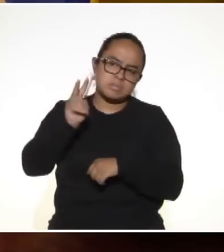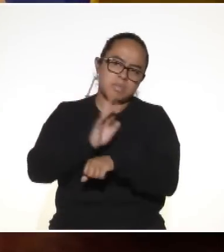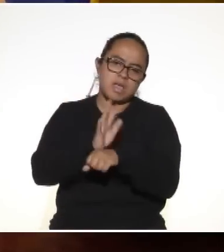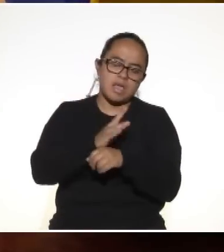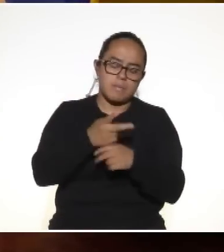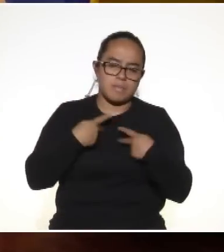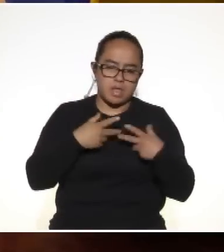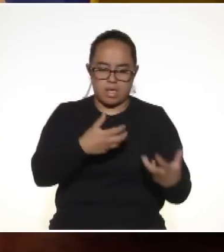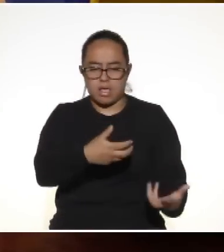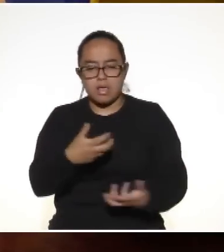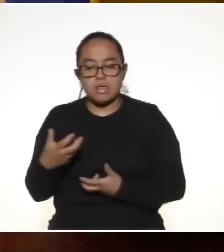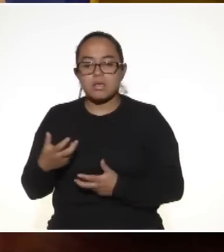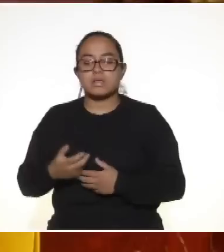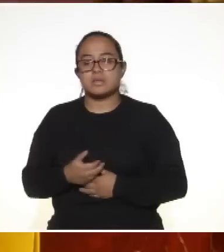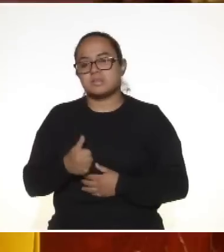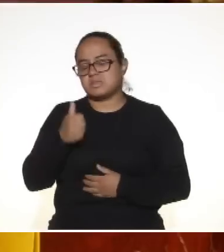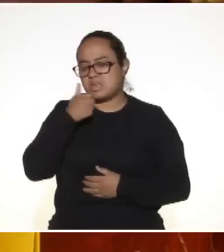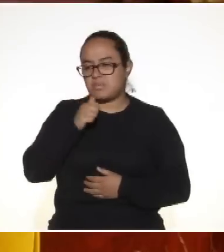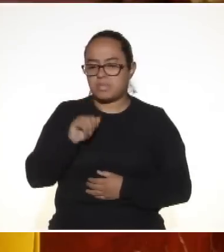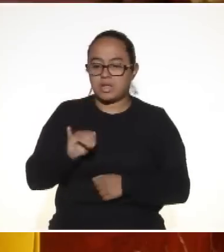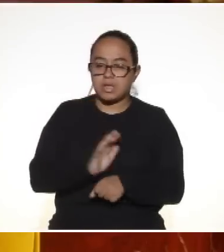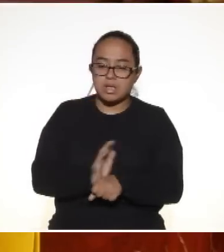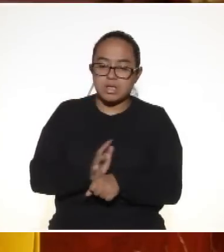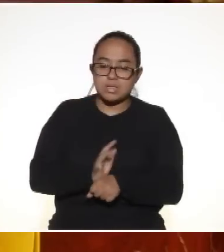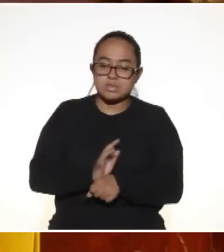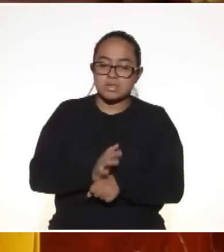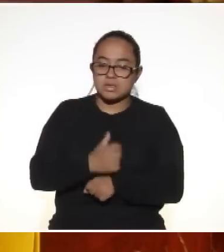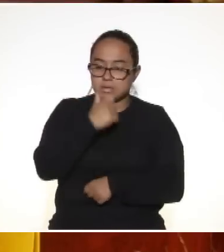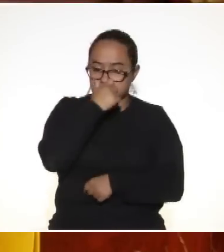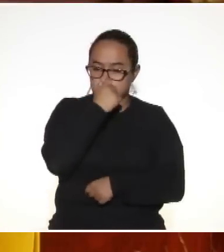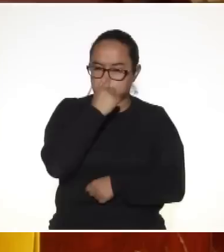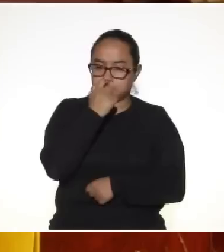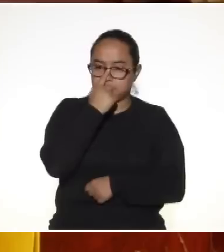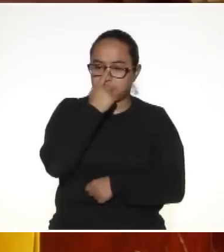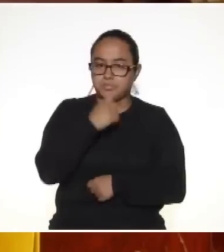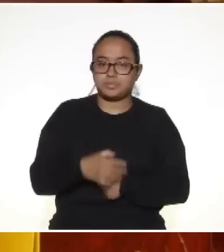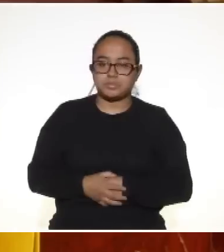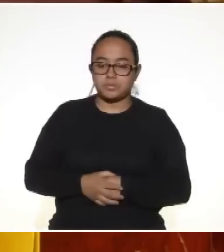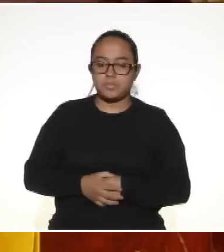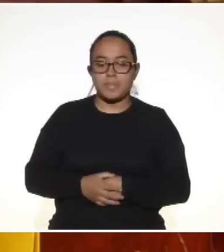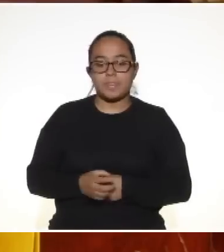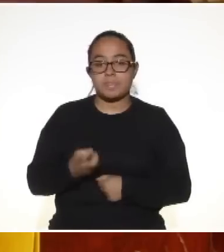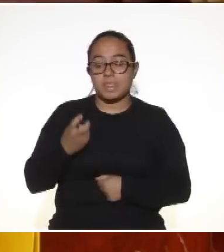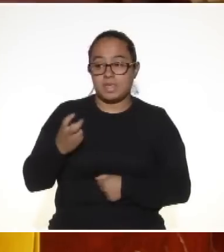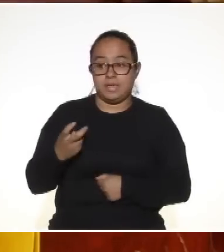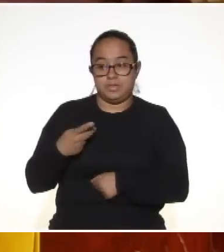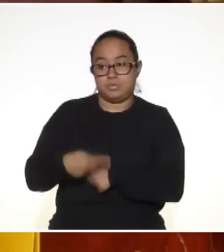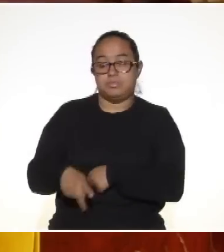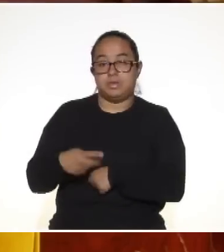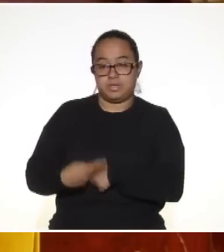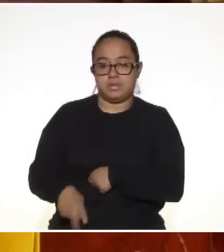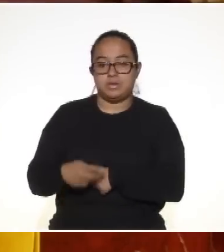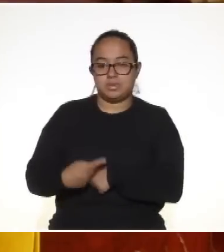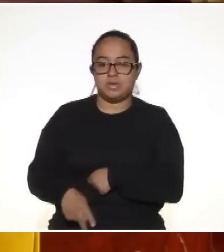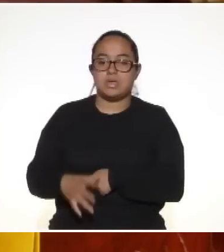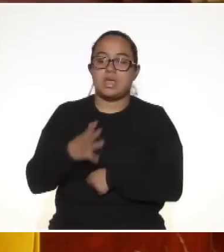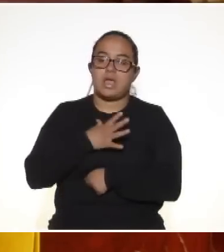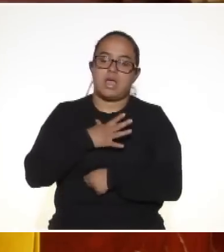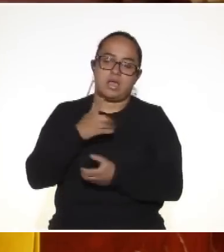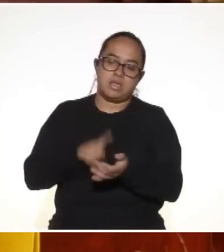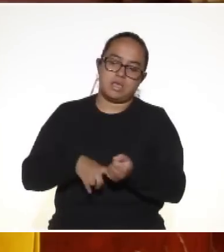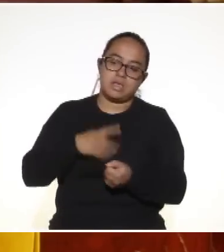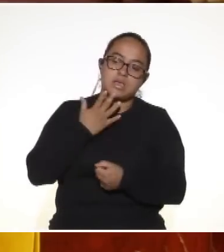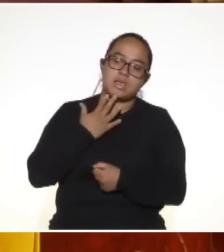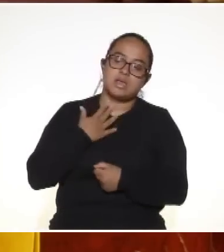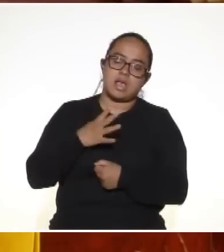hace? Pues es muy de película, ¿no? O sea, al final sí es un ambiente peligroso. Hay combustible,